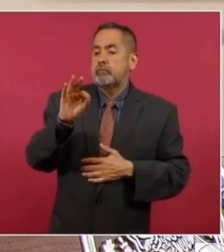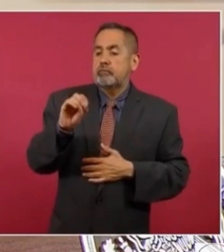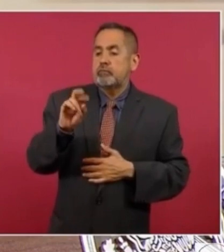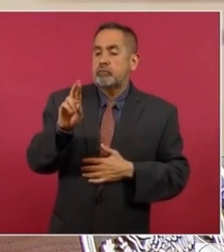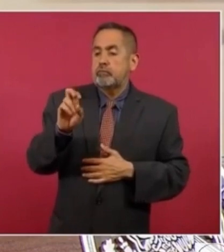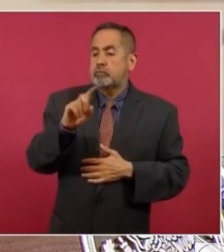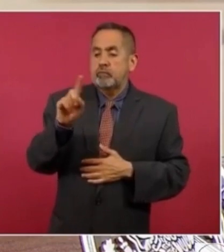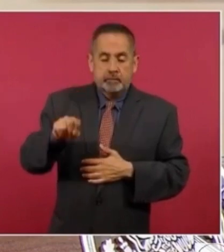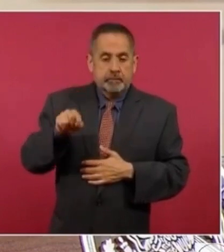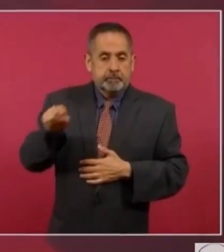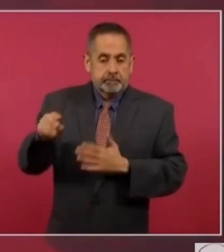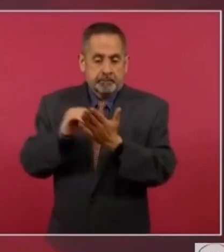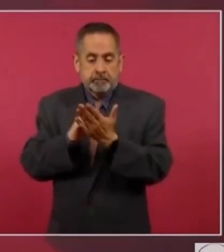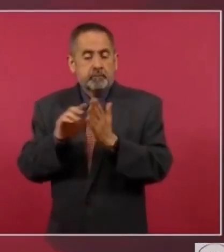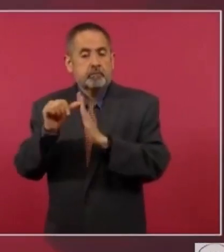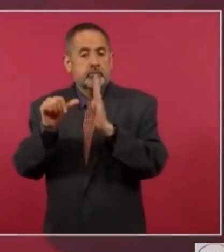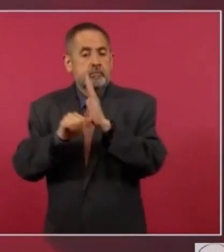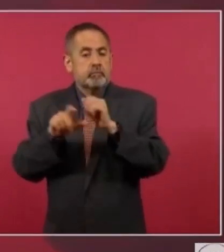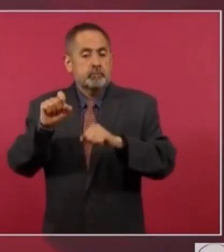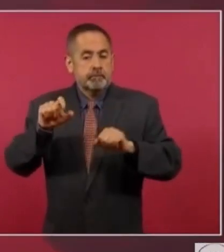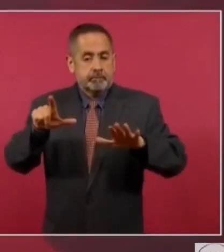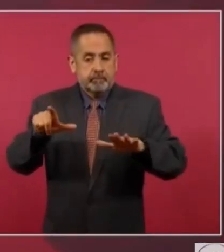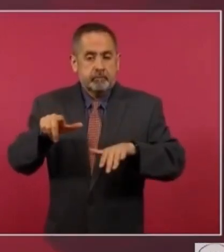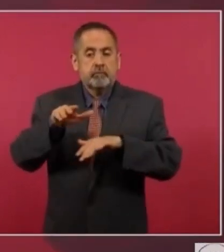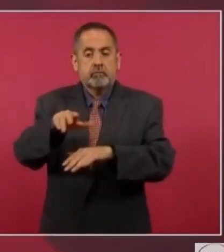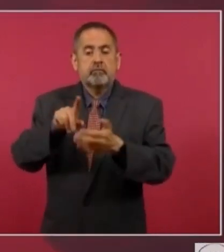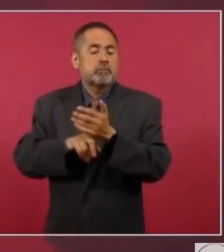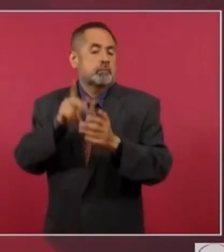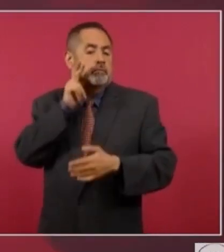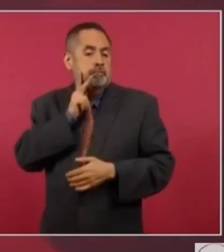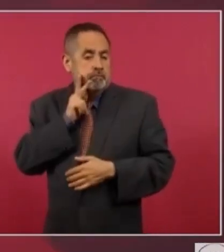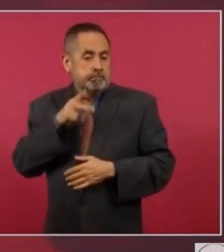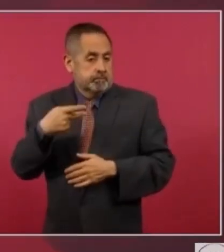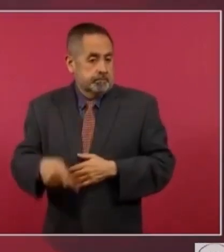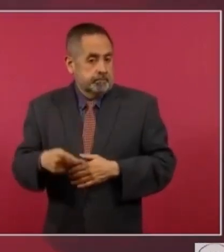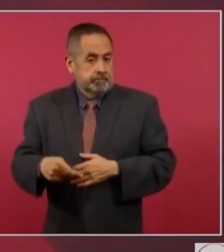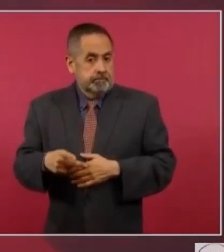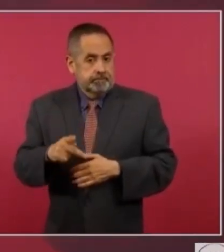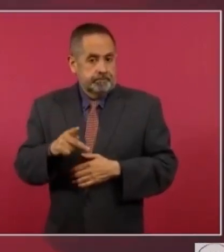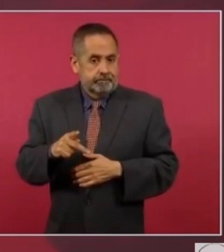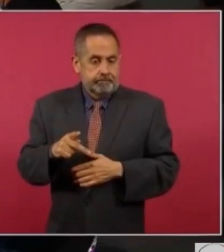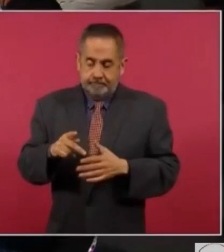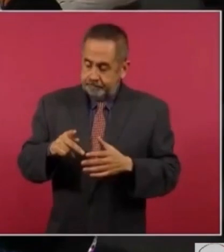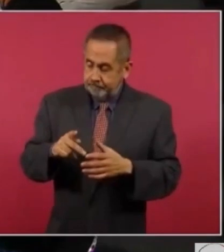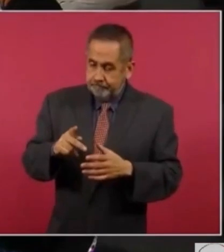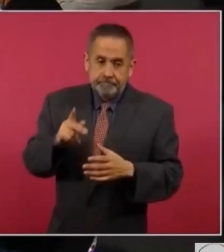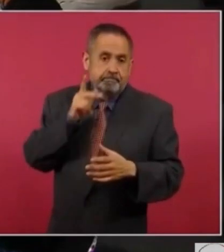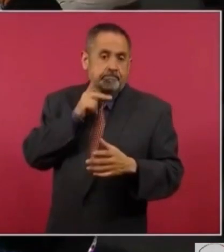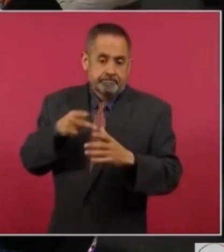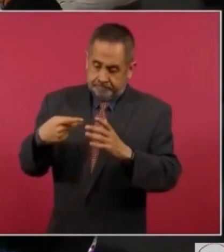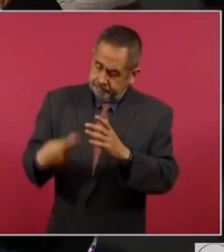Él estableció en el artículo 27 que en materia de petróleo no se permitían